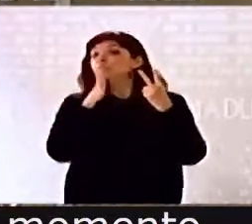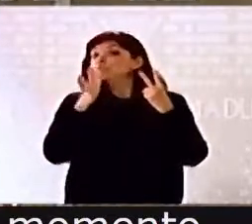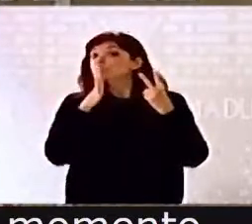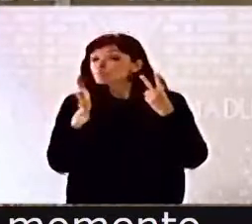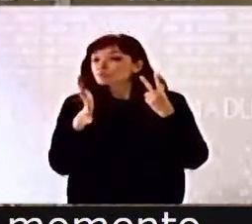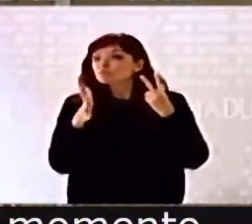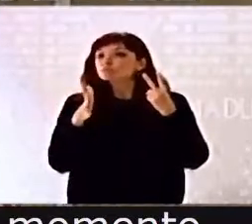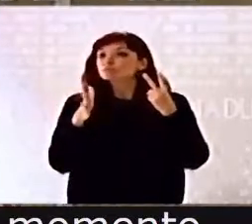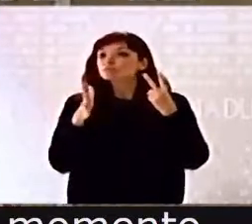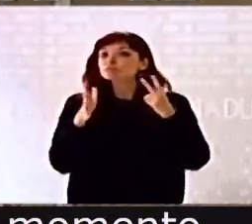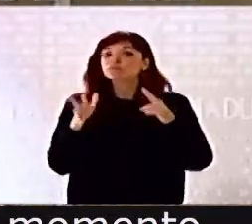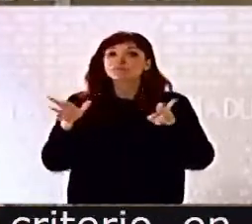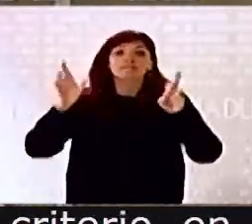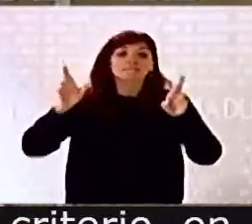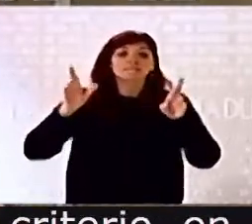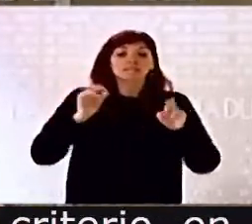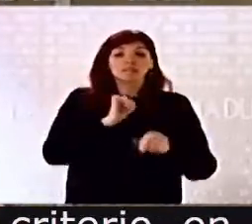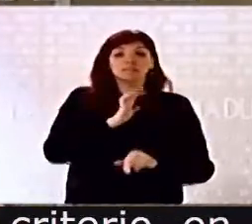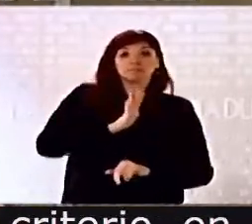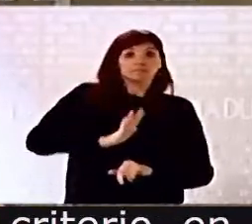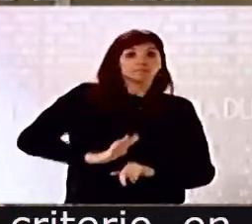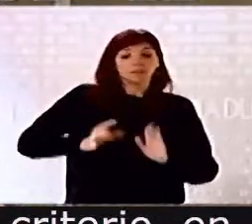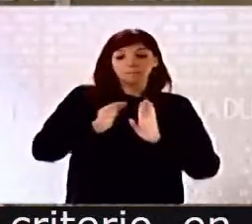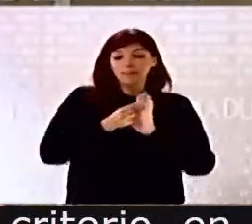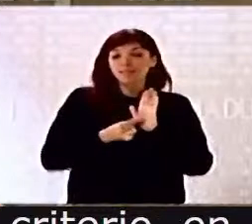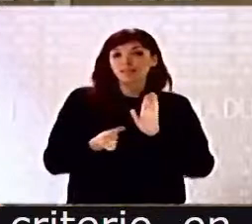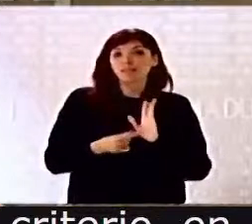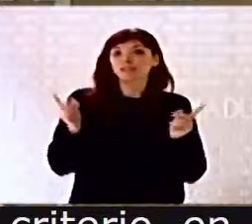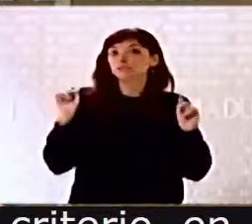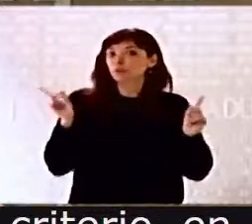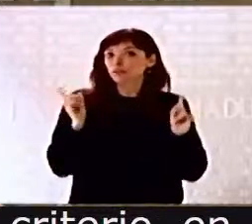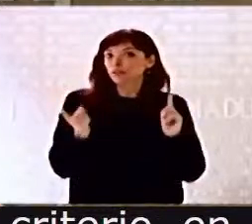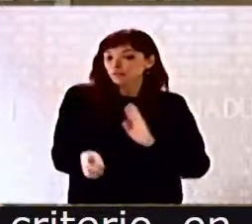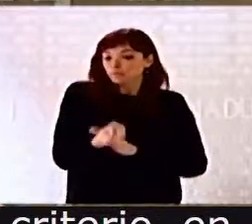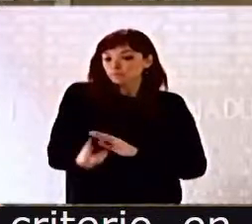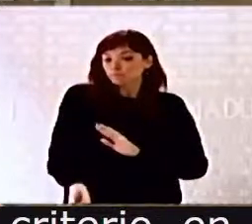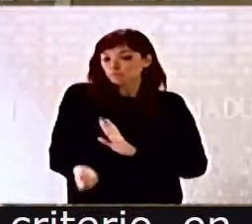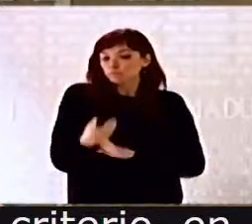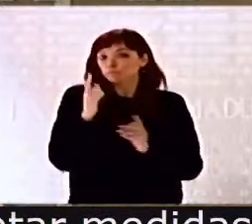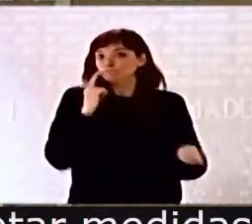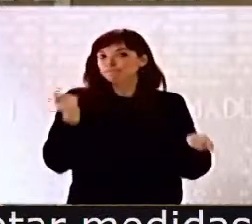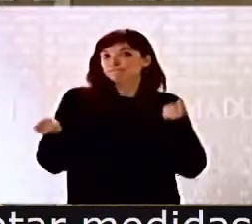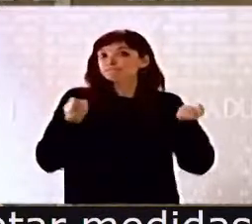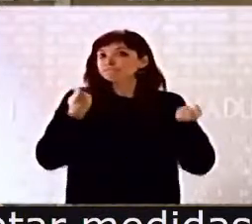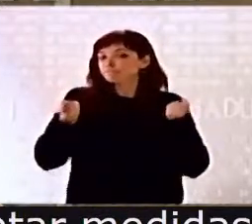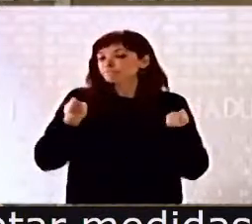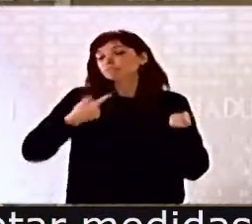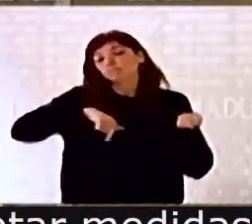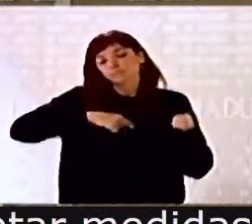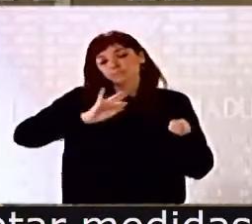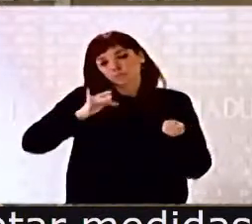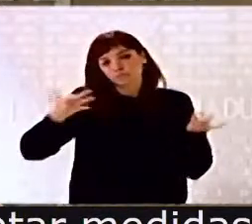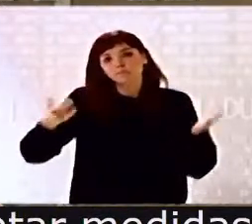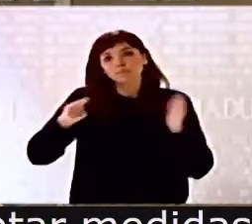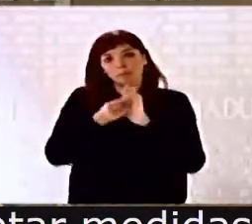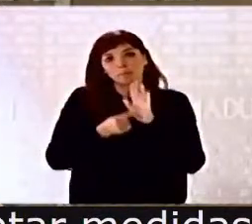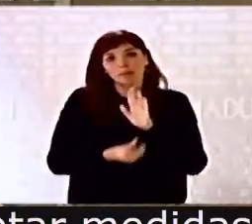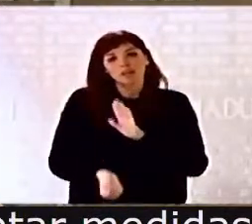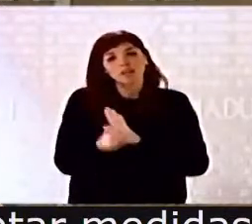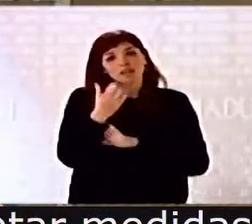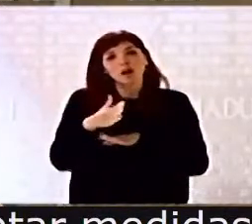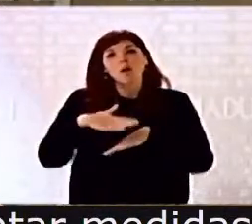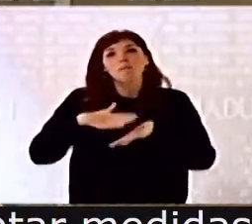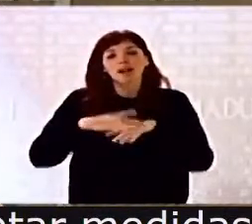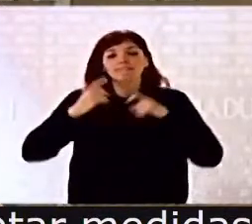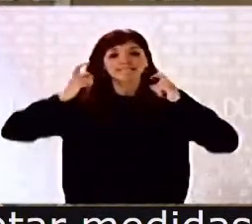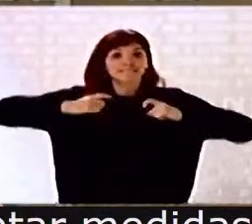que mientras sea posible adoptar medidas preventivas de estas características, adoptaremos medidas preventivas de estas características para no tener